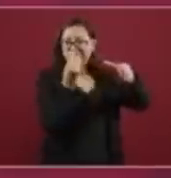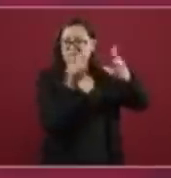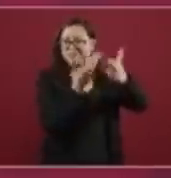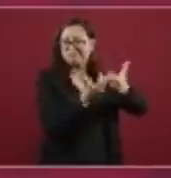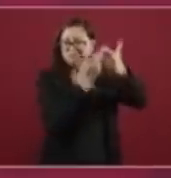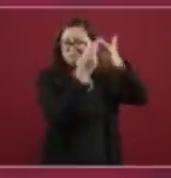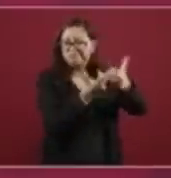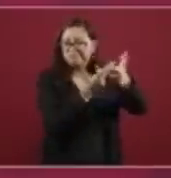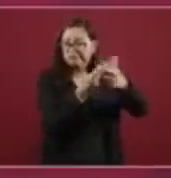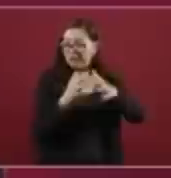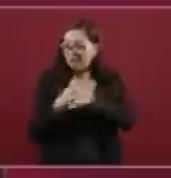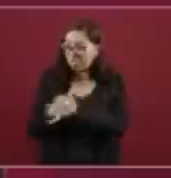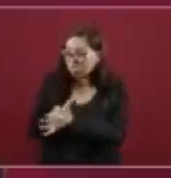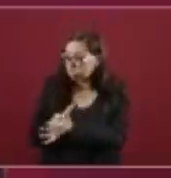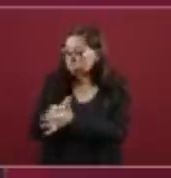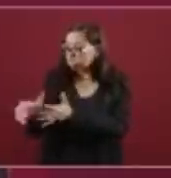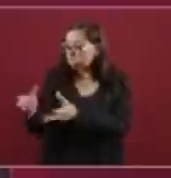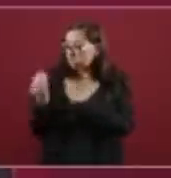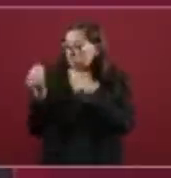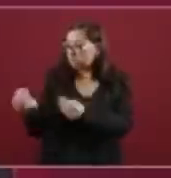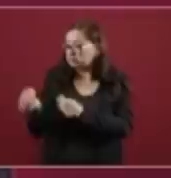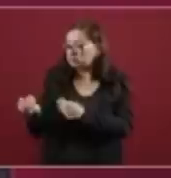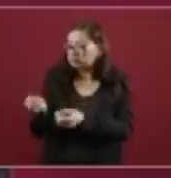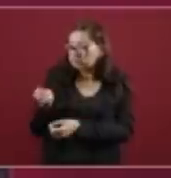muchos tienen poco,